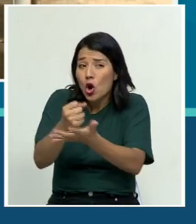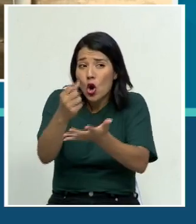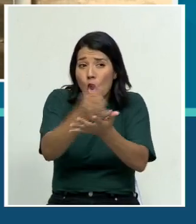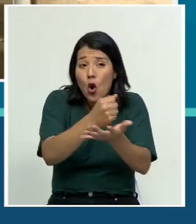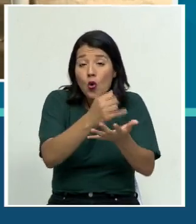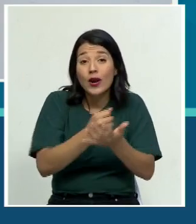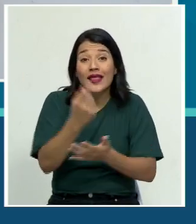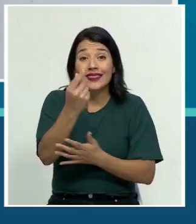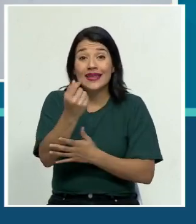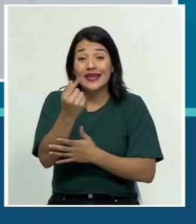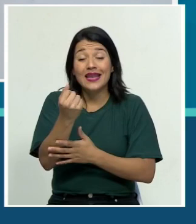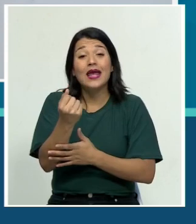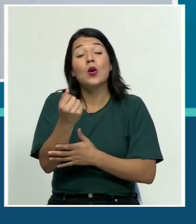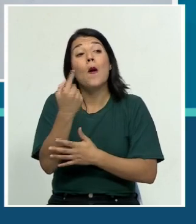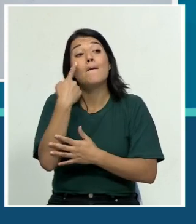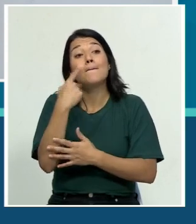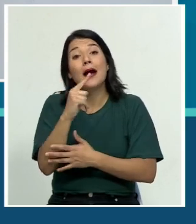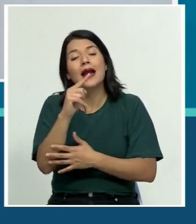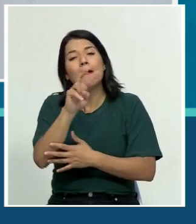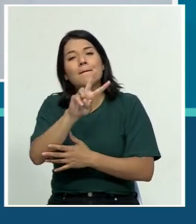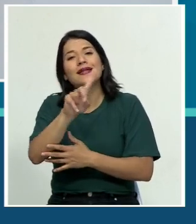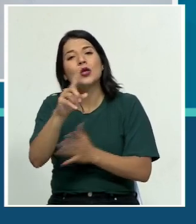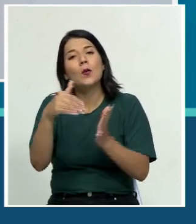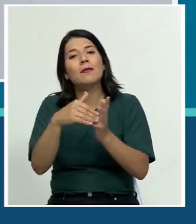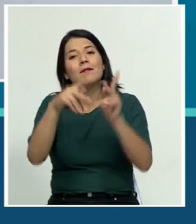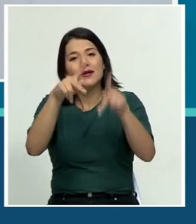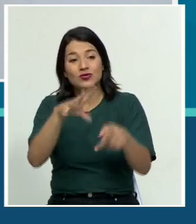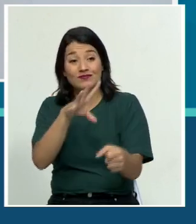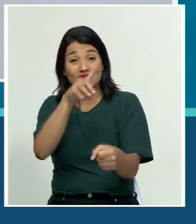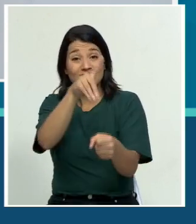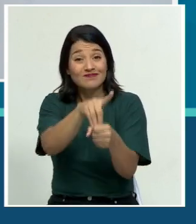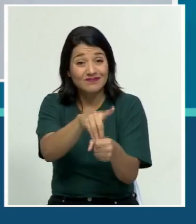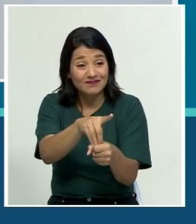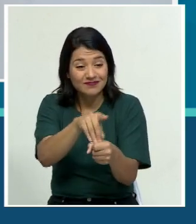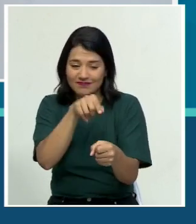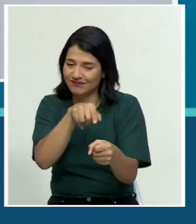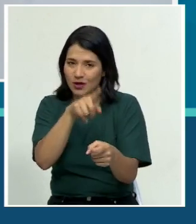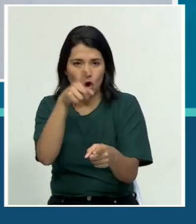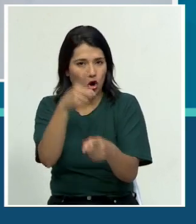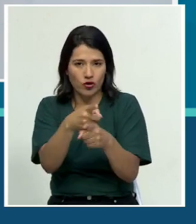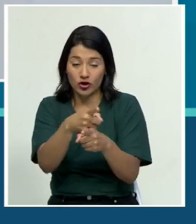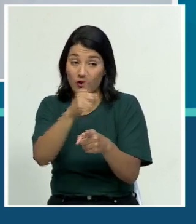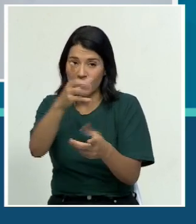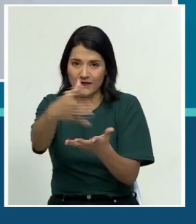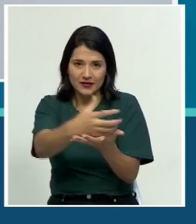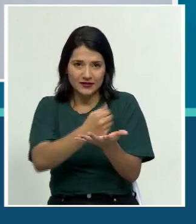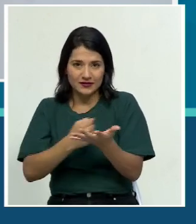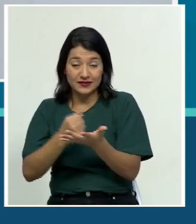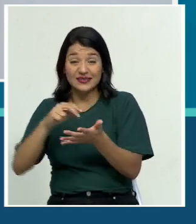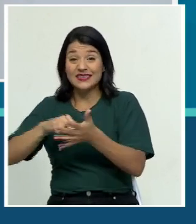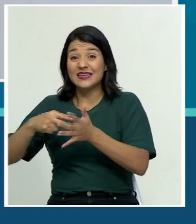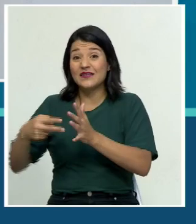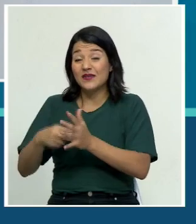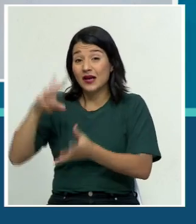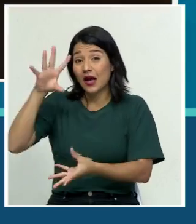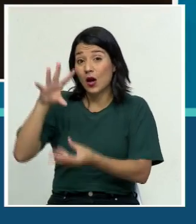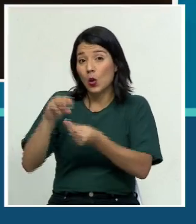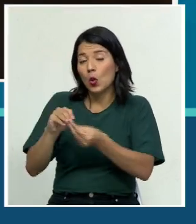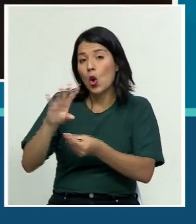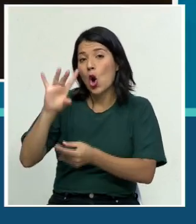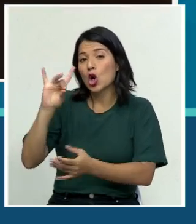mil bonos restantes que se tramitaron de forma también incorrecta, lo que significa 8.500 millones de